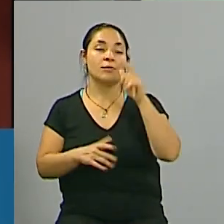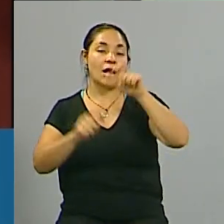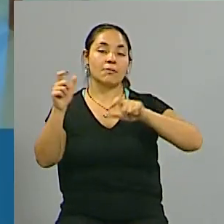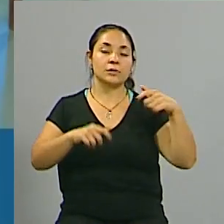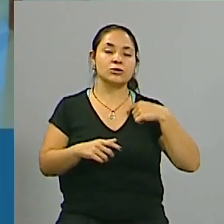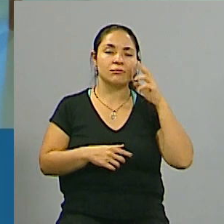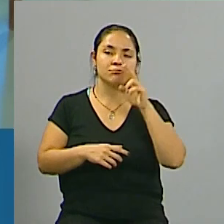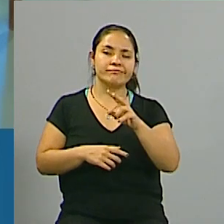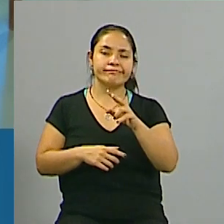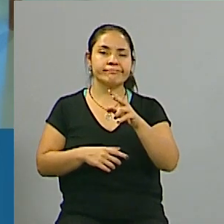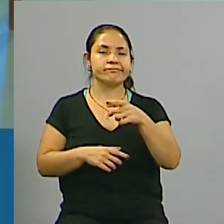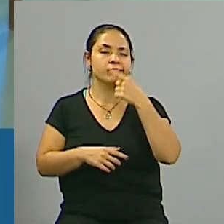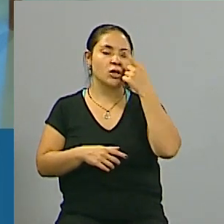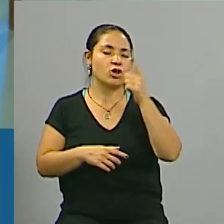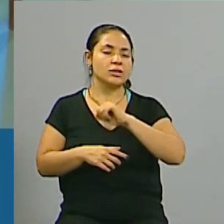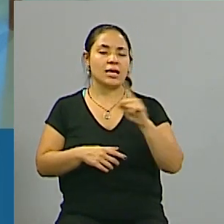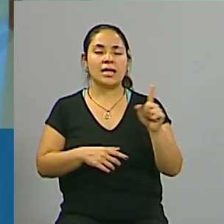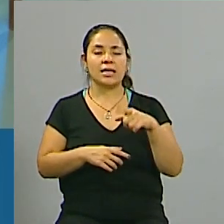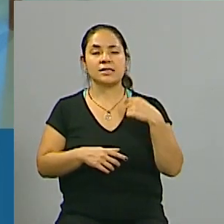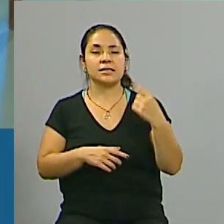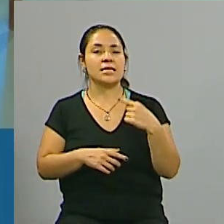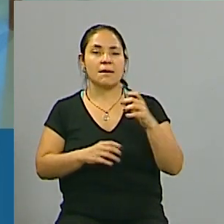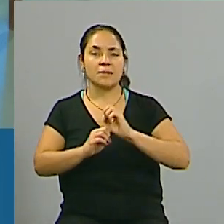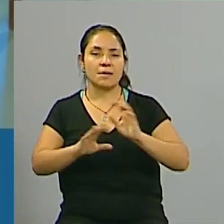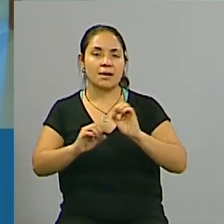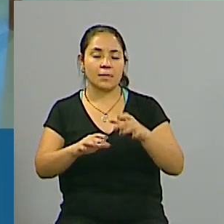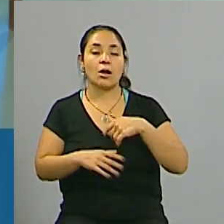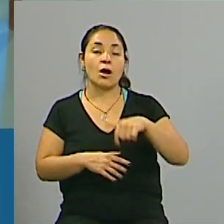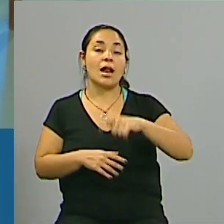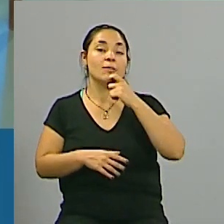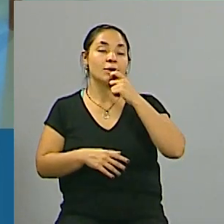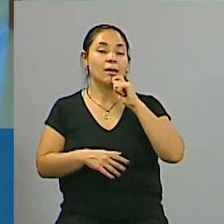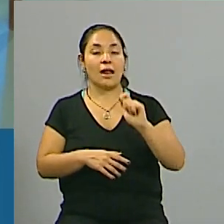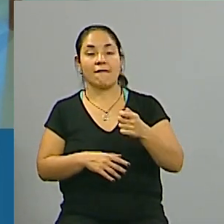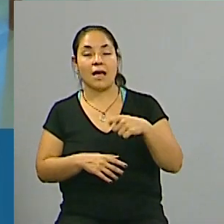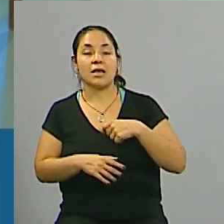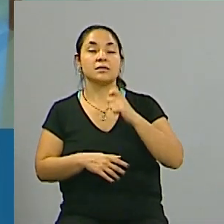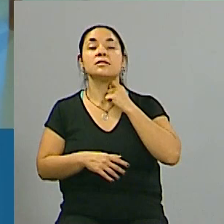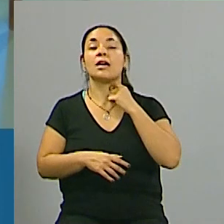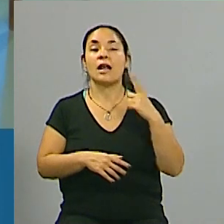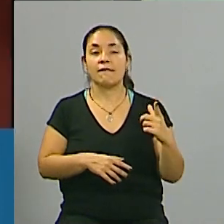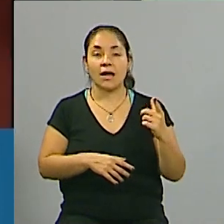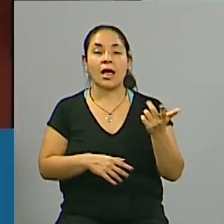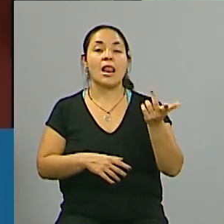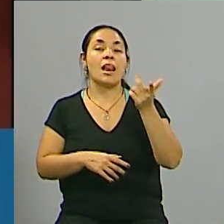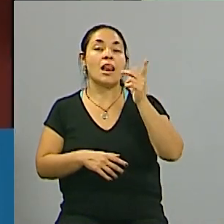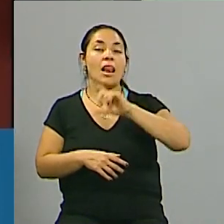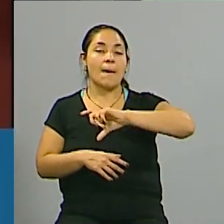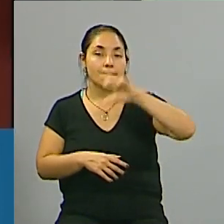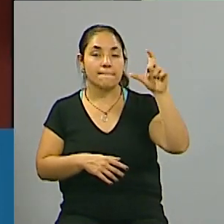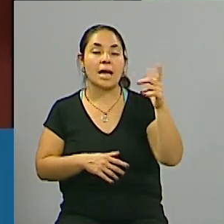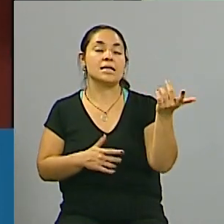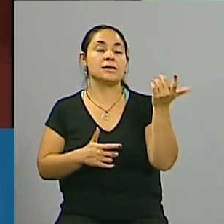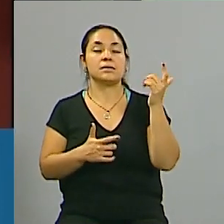interese y hoy por hoy esté con esa situación. Estoy en La Valle, estoy en San Rafael, estoy en La Paz, estoy en